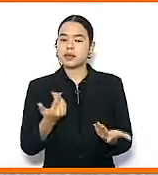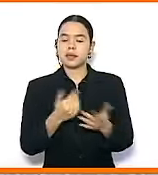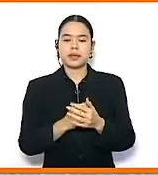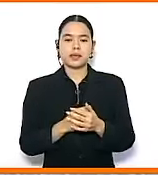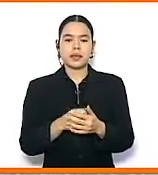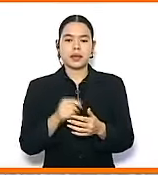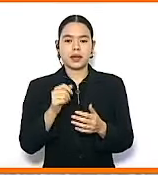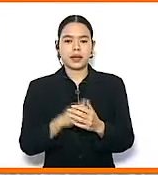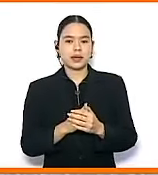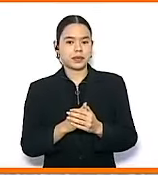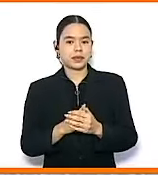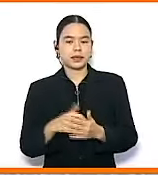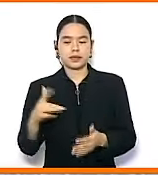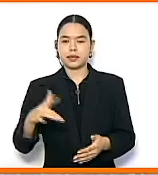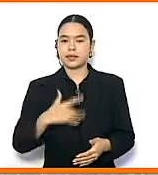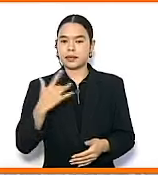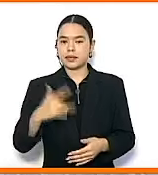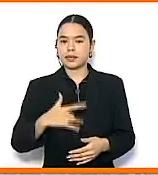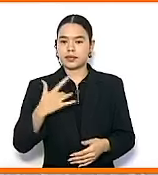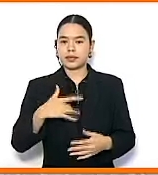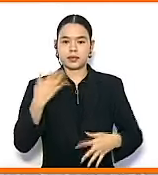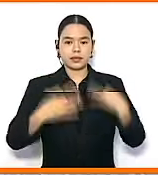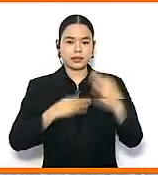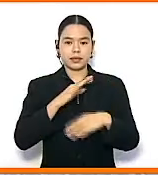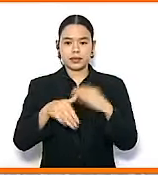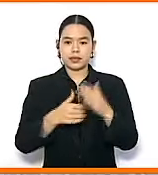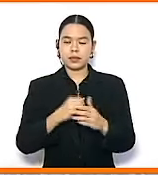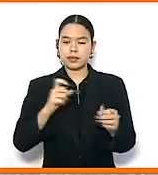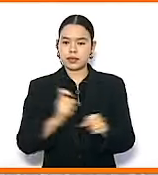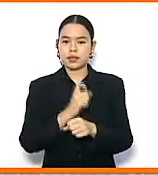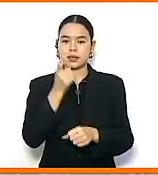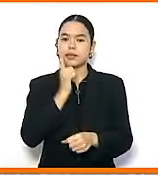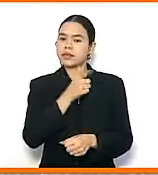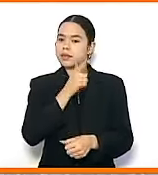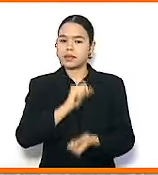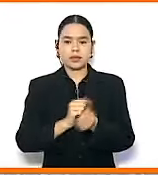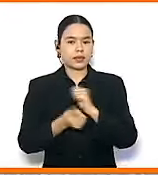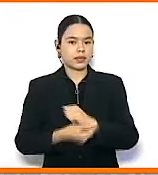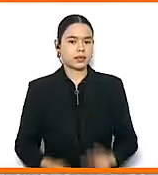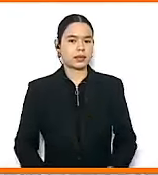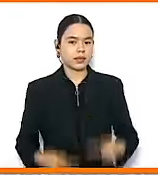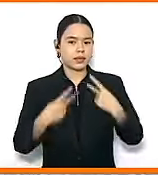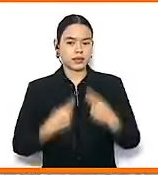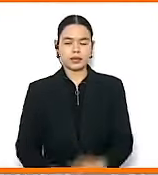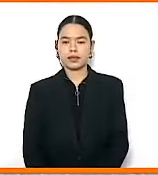Uva Lilia Winta Canani Duquiara. Y recuerda que el Loto te cambia la vida.